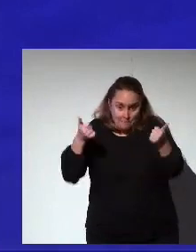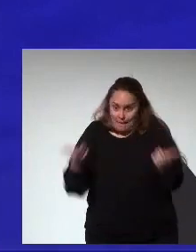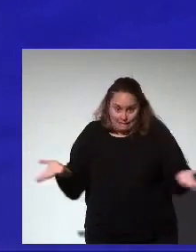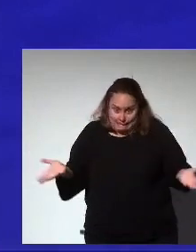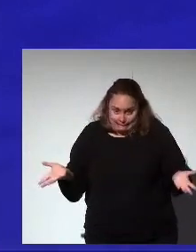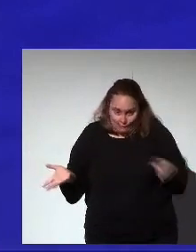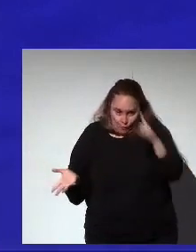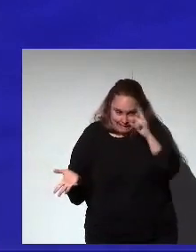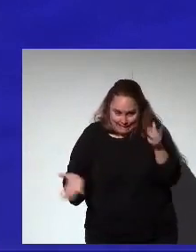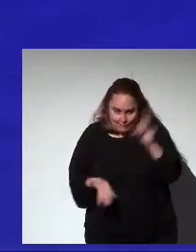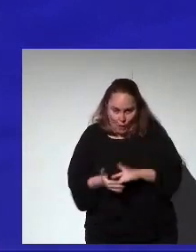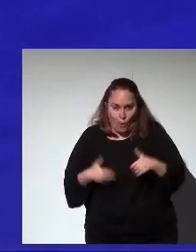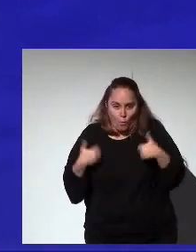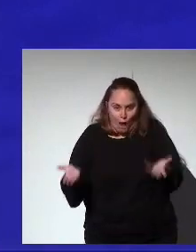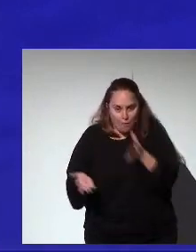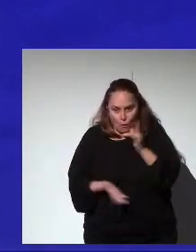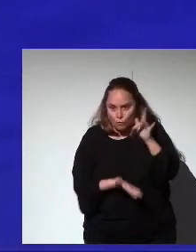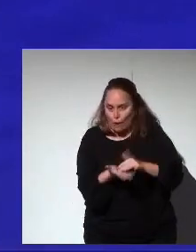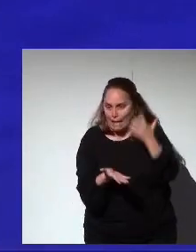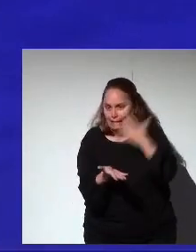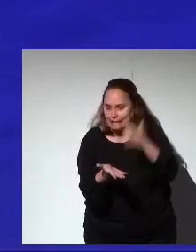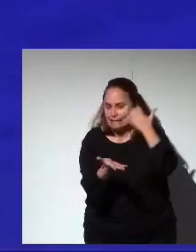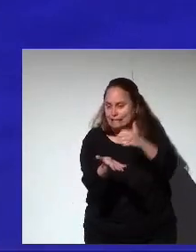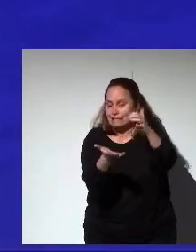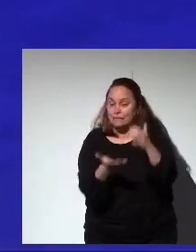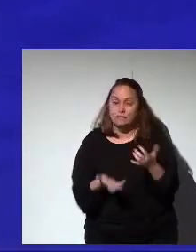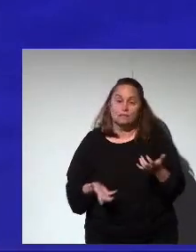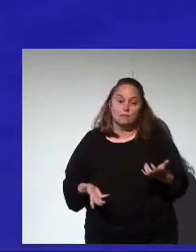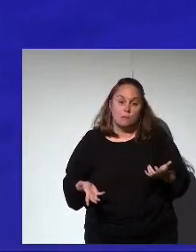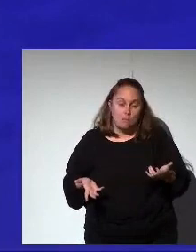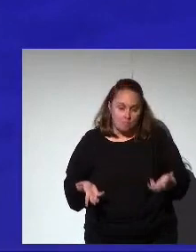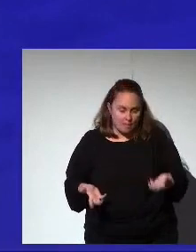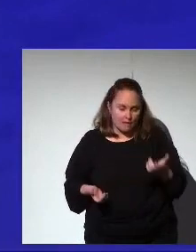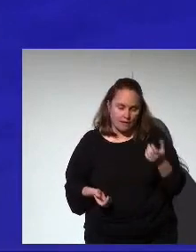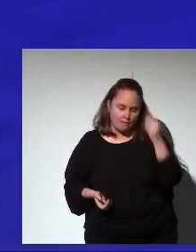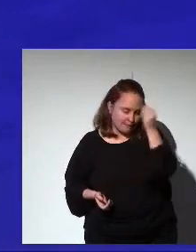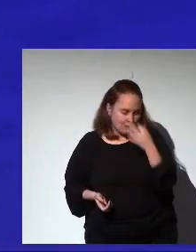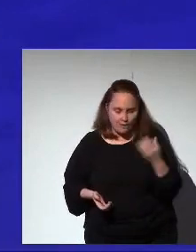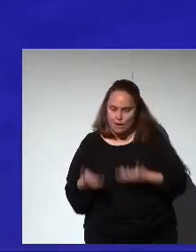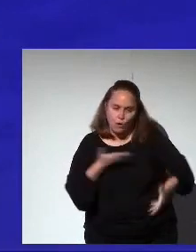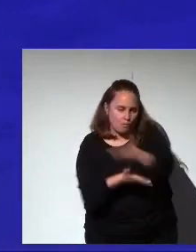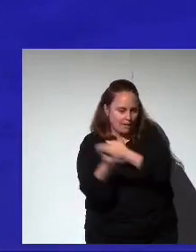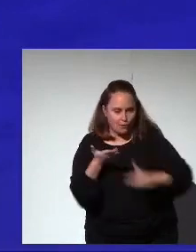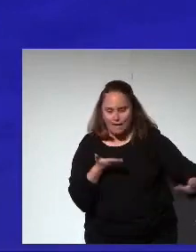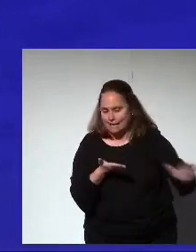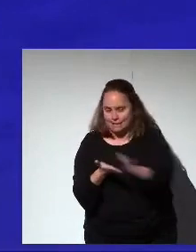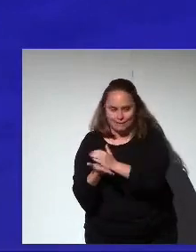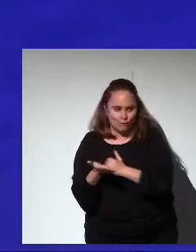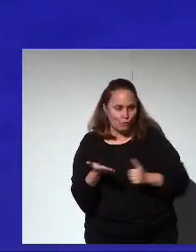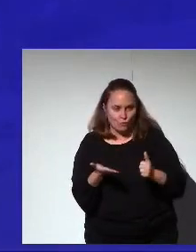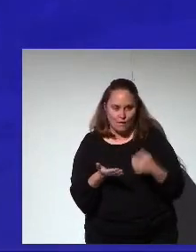el voluntario. ¿Qué pasa? Que creo que es necesario que tengamos esa cooperación entre todos, esa